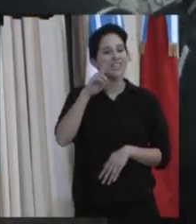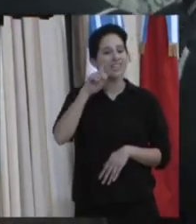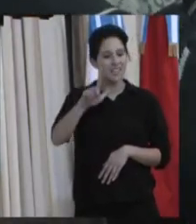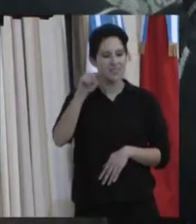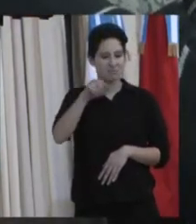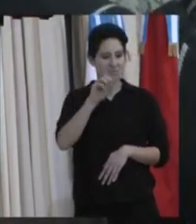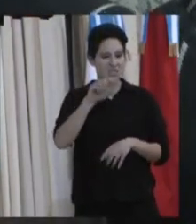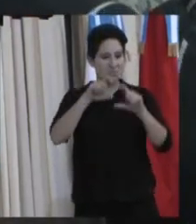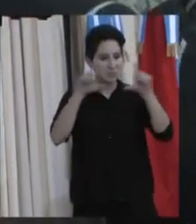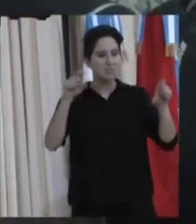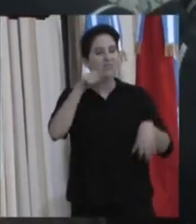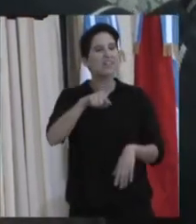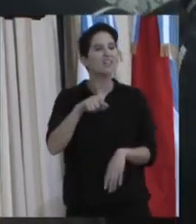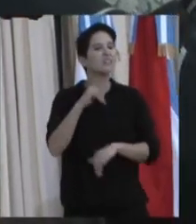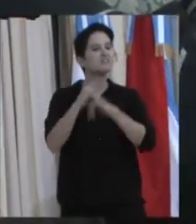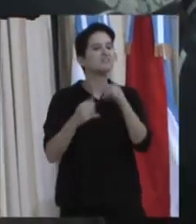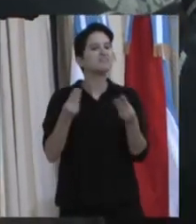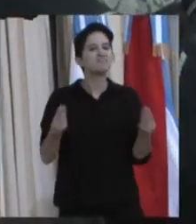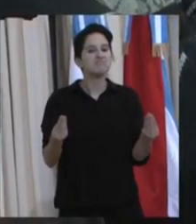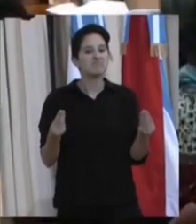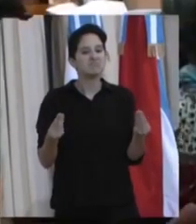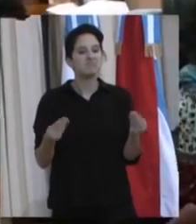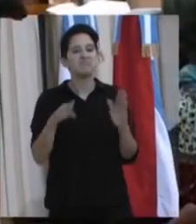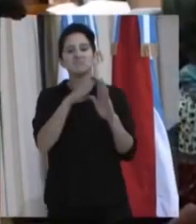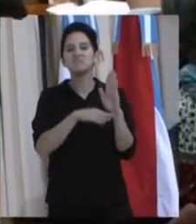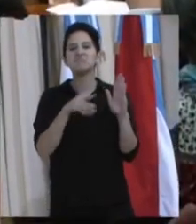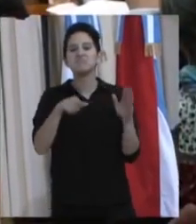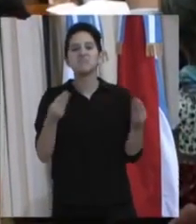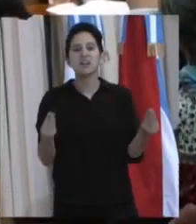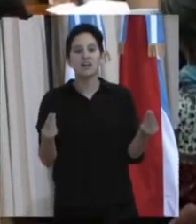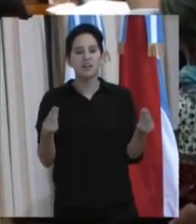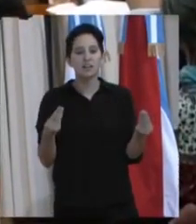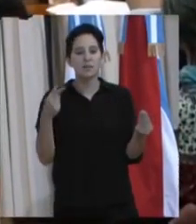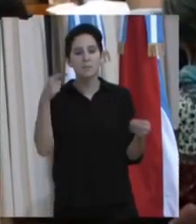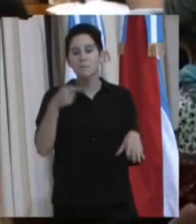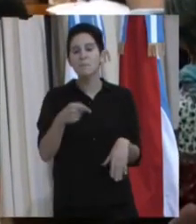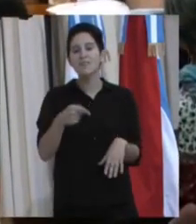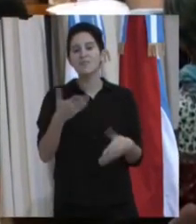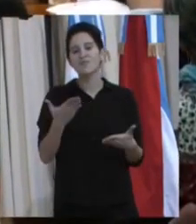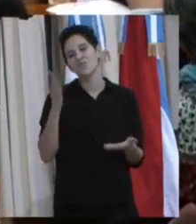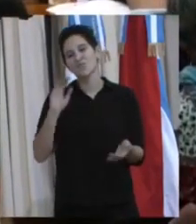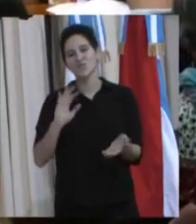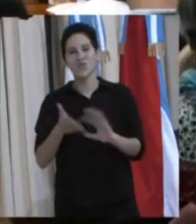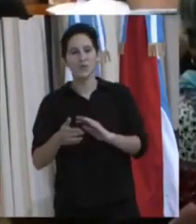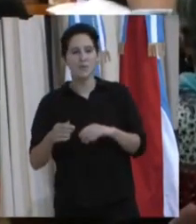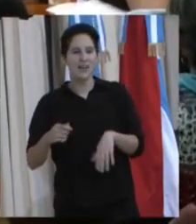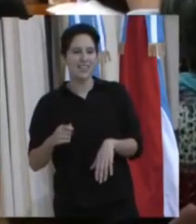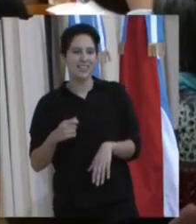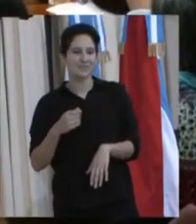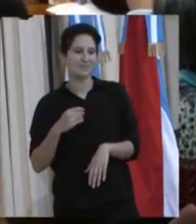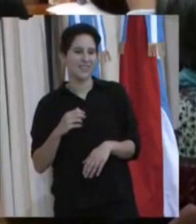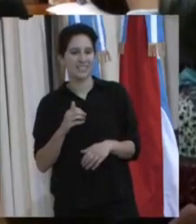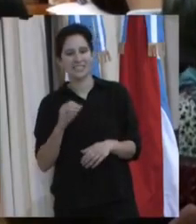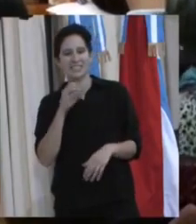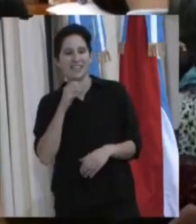ya. Sí, sí. Esta notita se llama Escudo Viril y lo que hace es ironizar sobre el acto de reemplazamiento de una estatua en